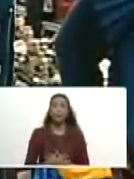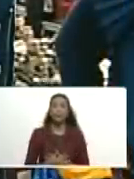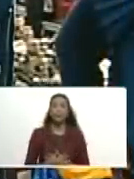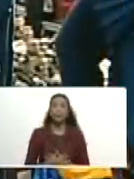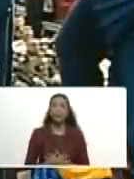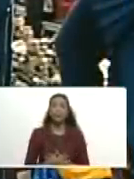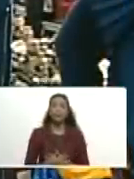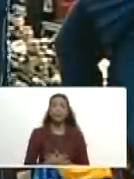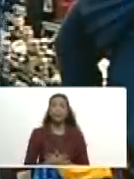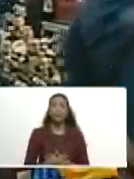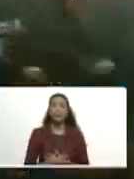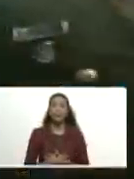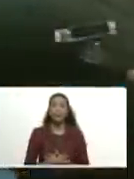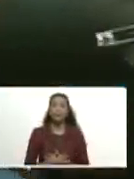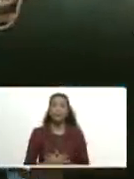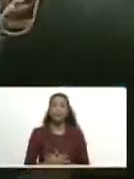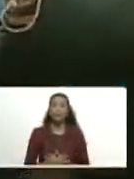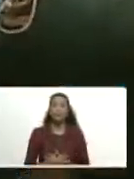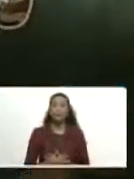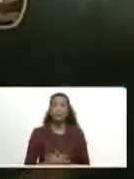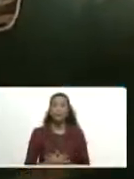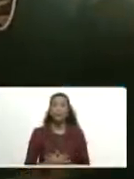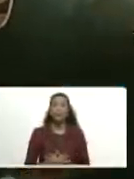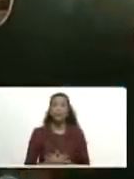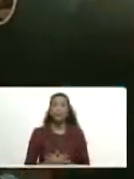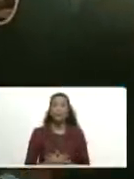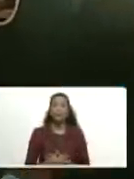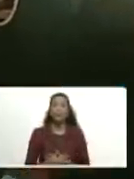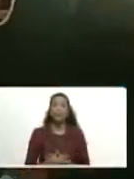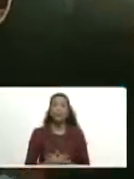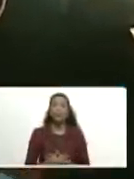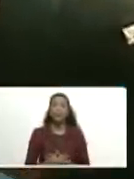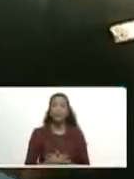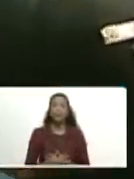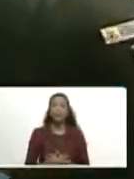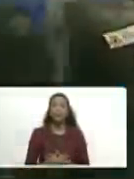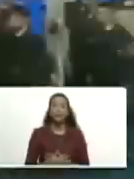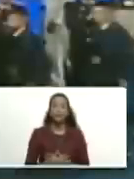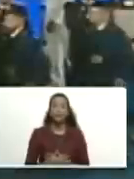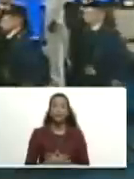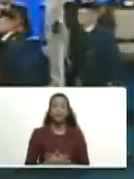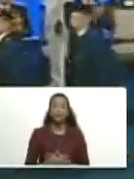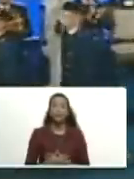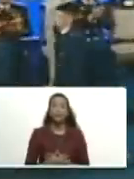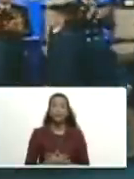la izquierda! ¡De frente!